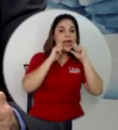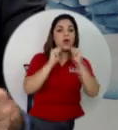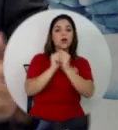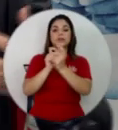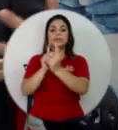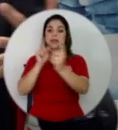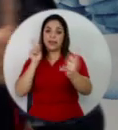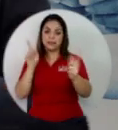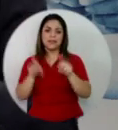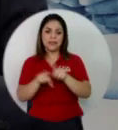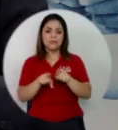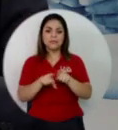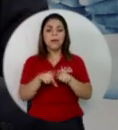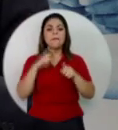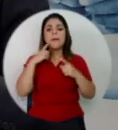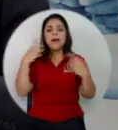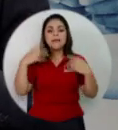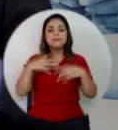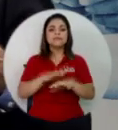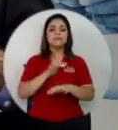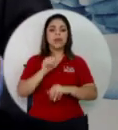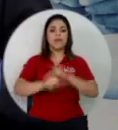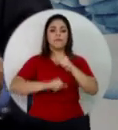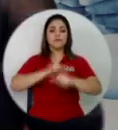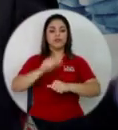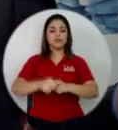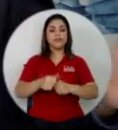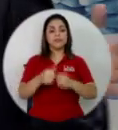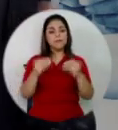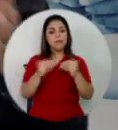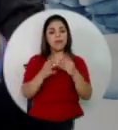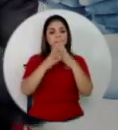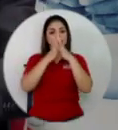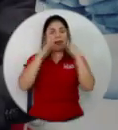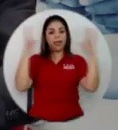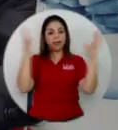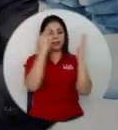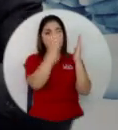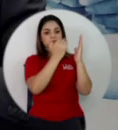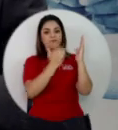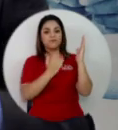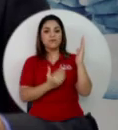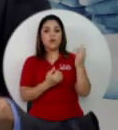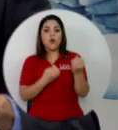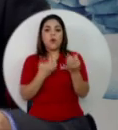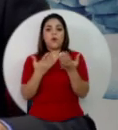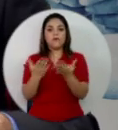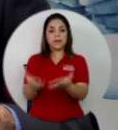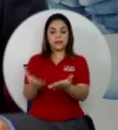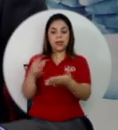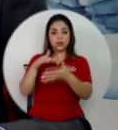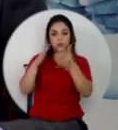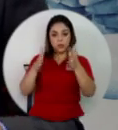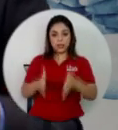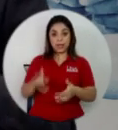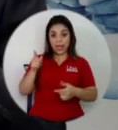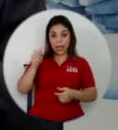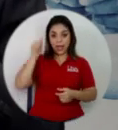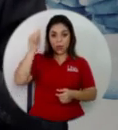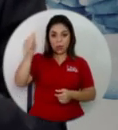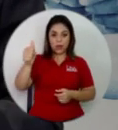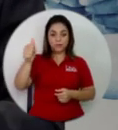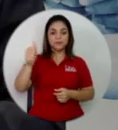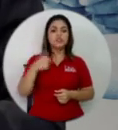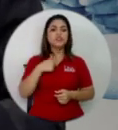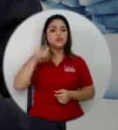universidades presenciales para integrar esfuerzos que permitieran ampliar la oferta a estudiantes que entraran a esas carreras en Alajuela. Dentro de